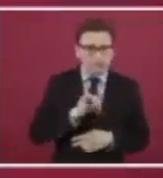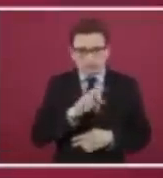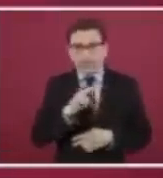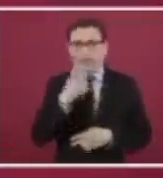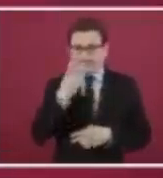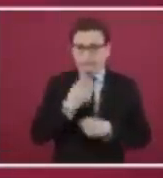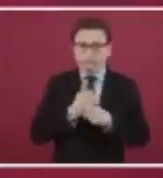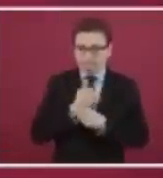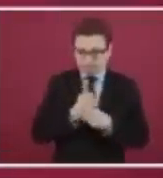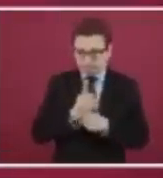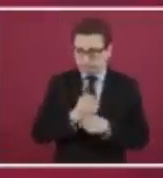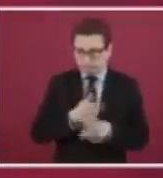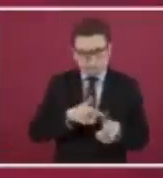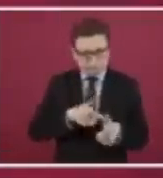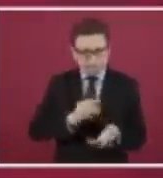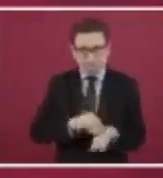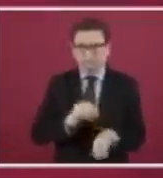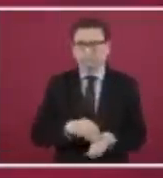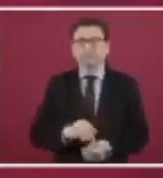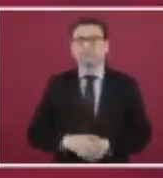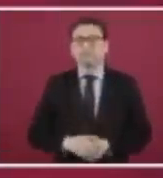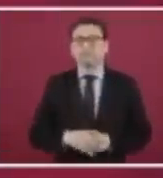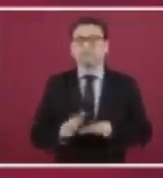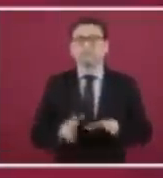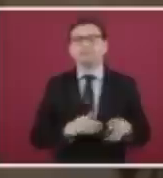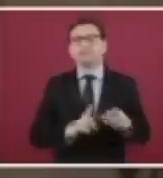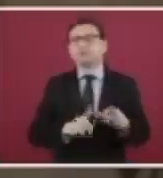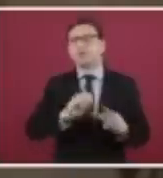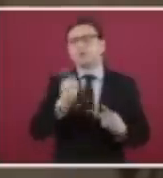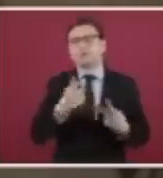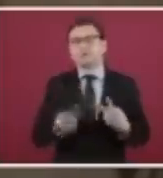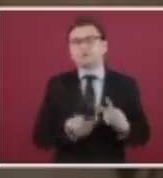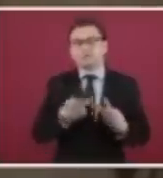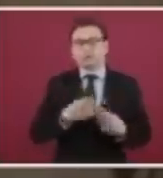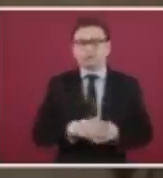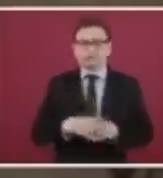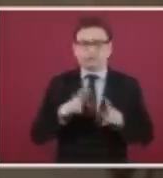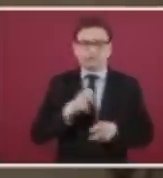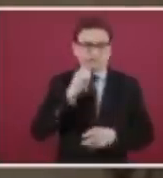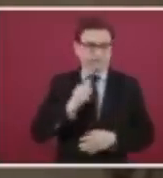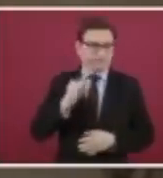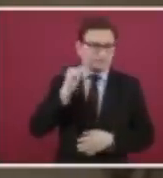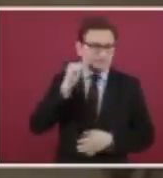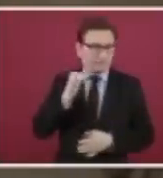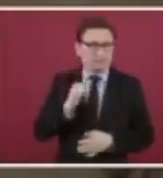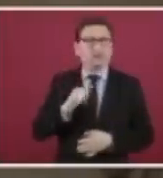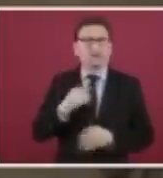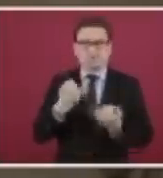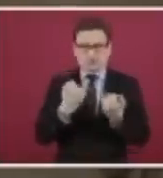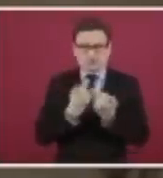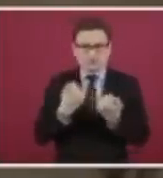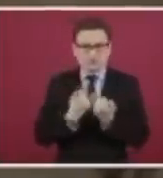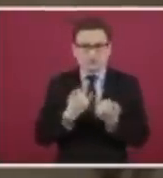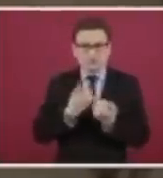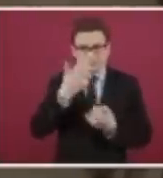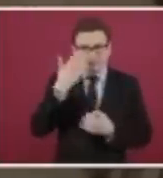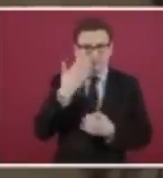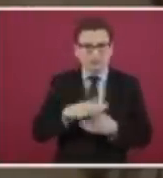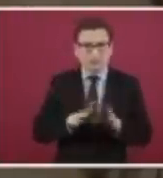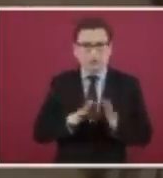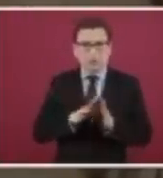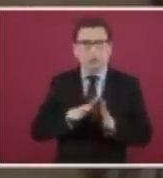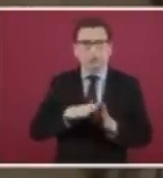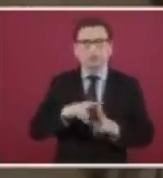eso. Y bueno, una segunda pregunta ya sobre otro tema. El día de ayer hubo una nueva disminución en la perspectiva de